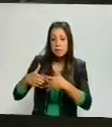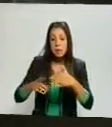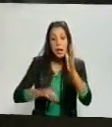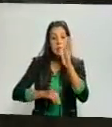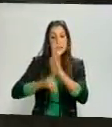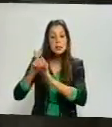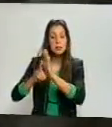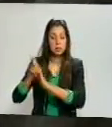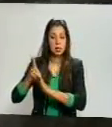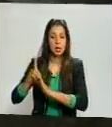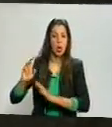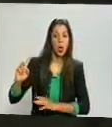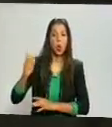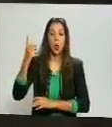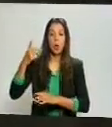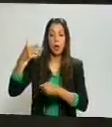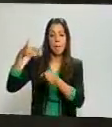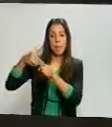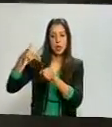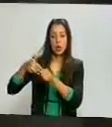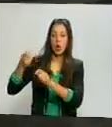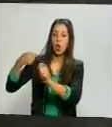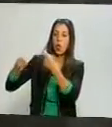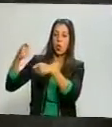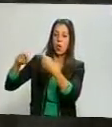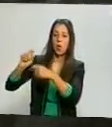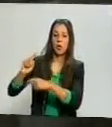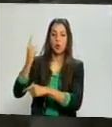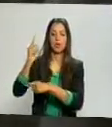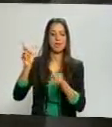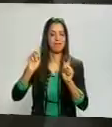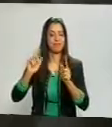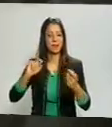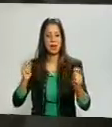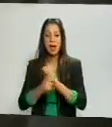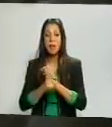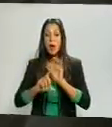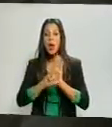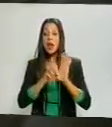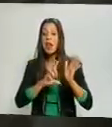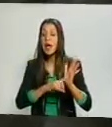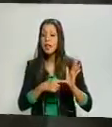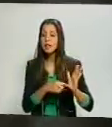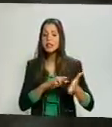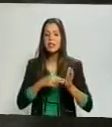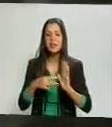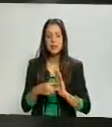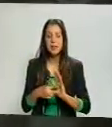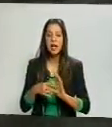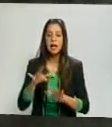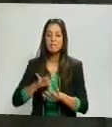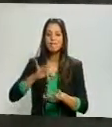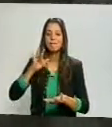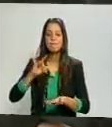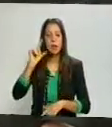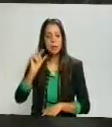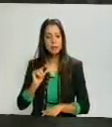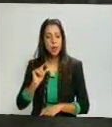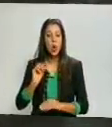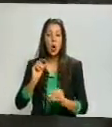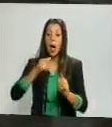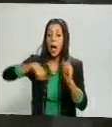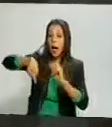no depender del rentismo petrolero. Con esta ley también se busca un menor impacto